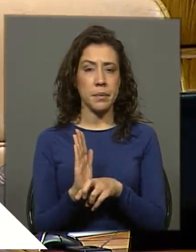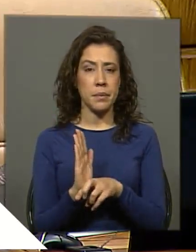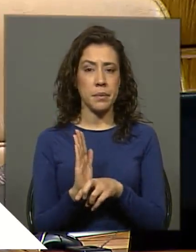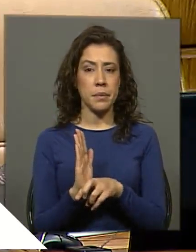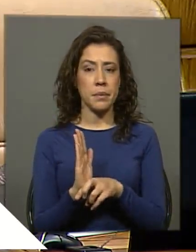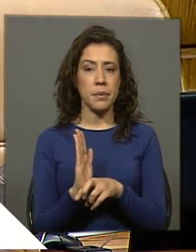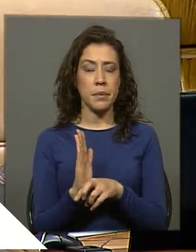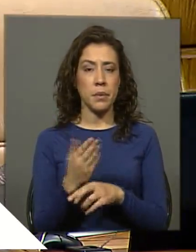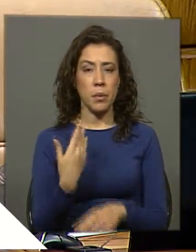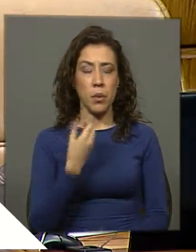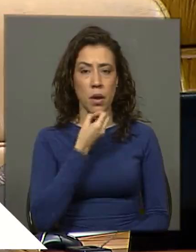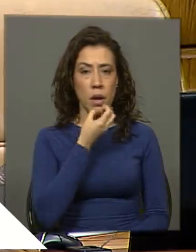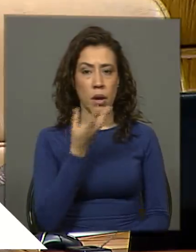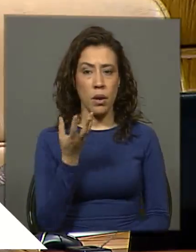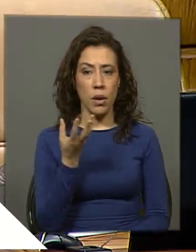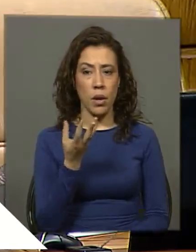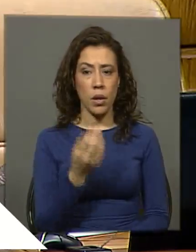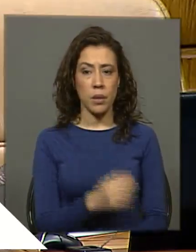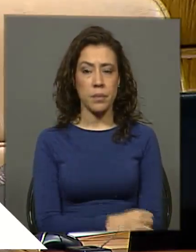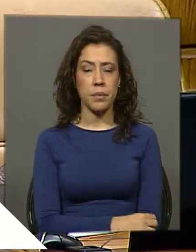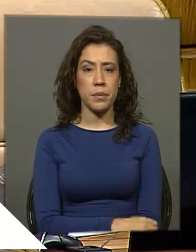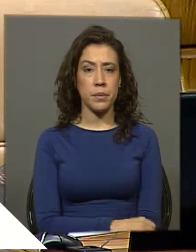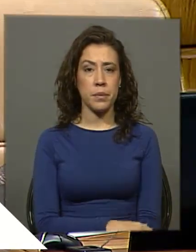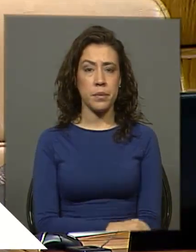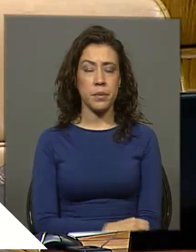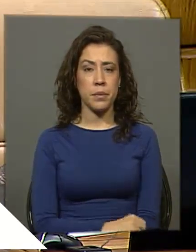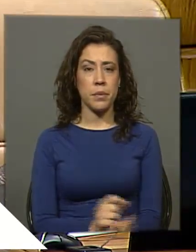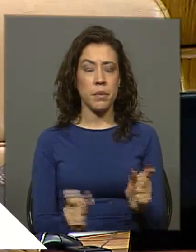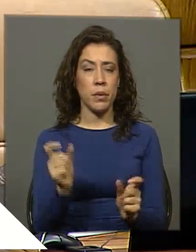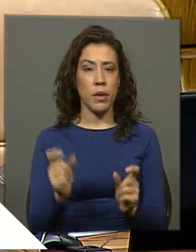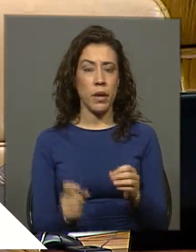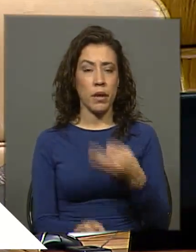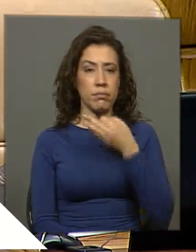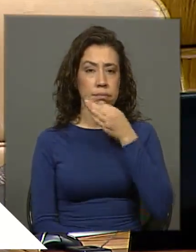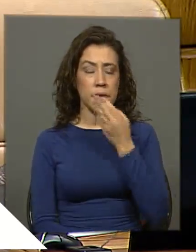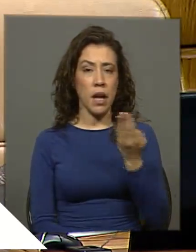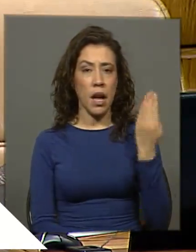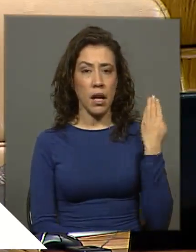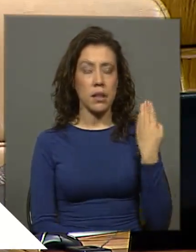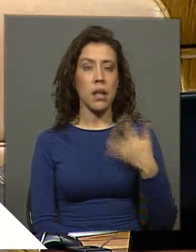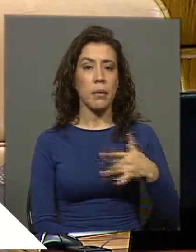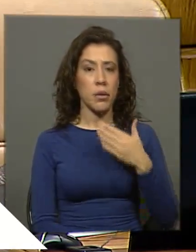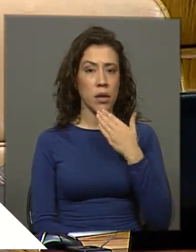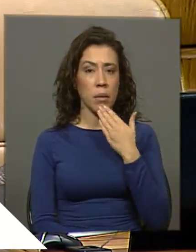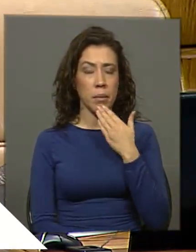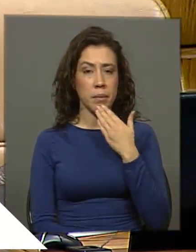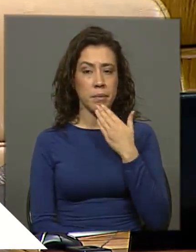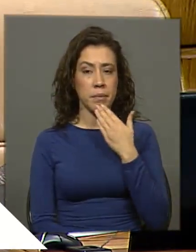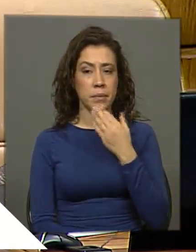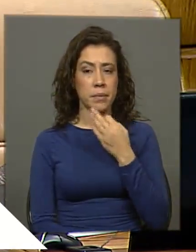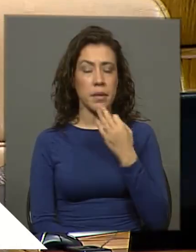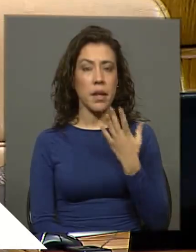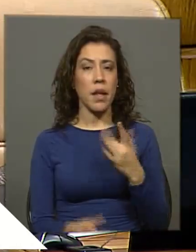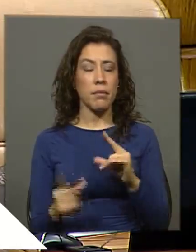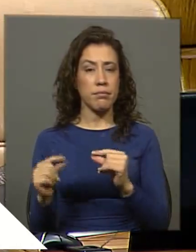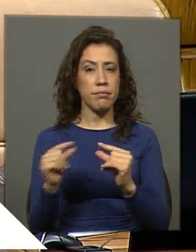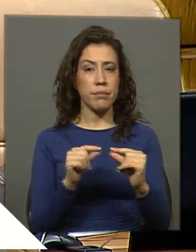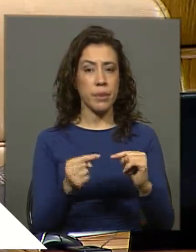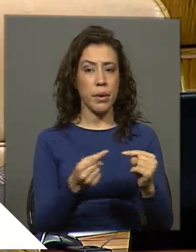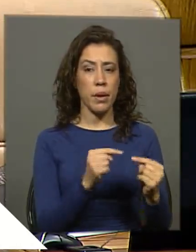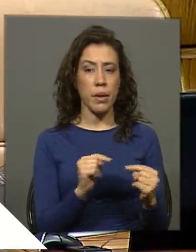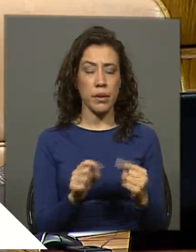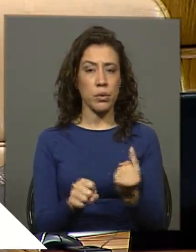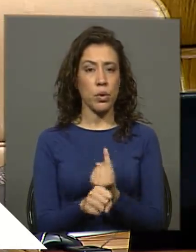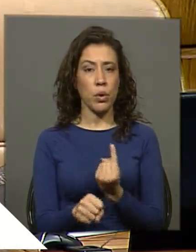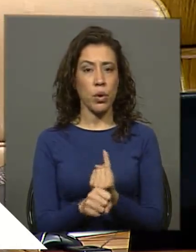como aquí se ha reiterado quienes nos han antecedido la palabra también es importante situar en que la discusión y estas